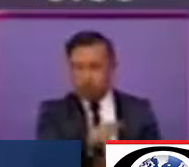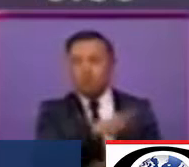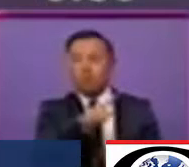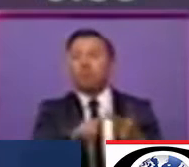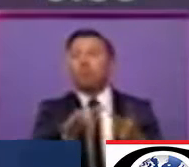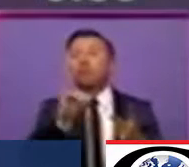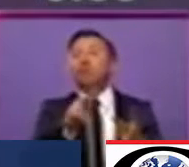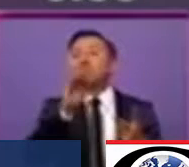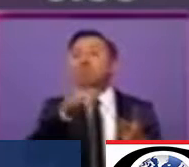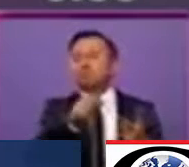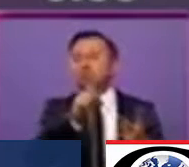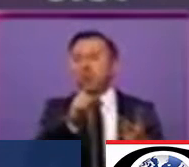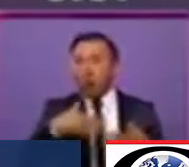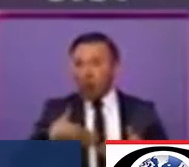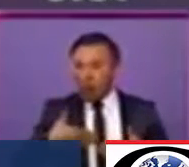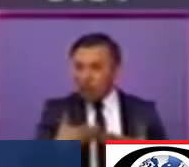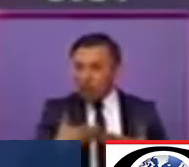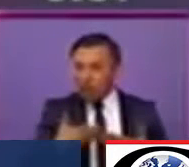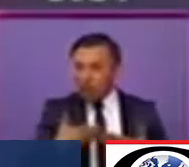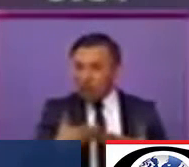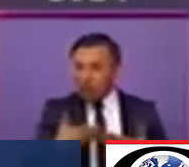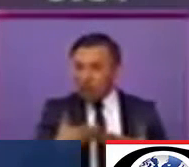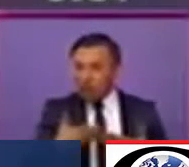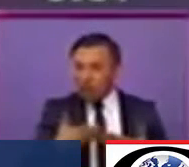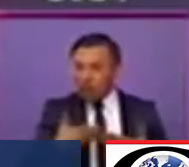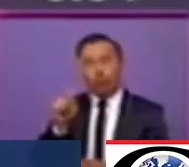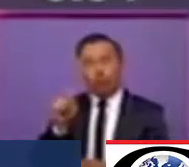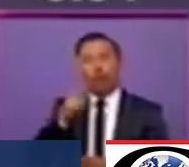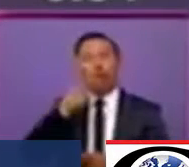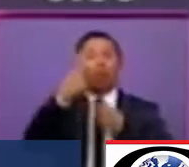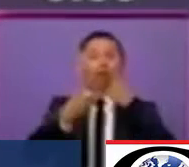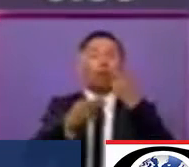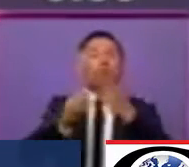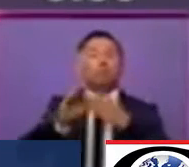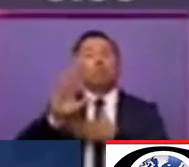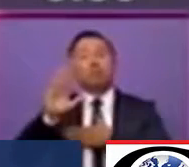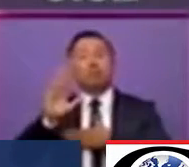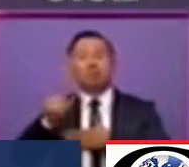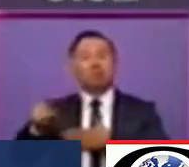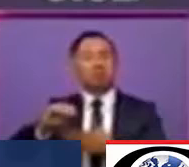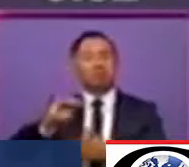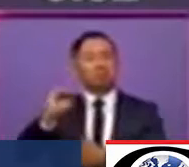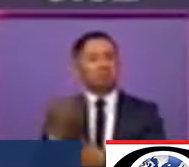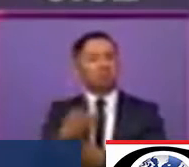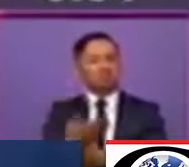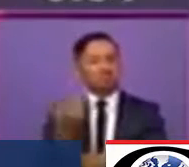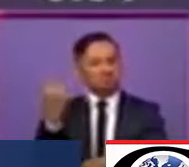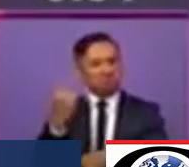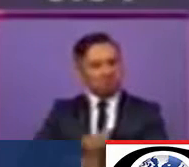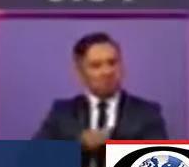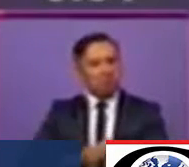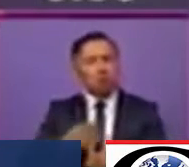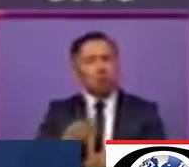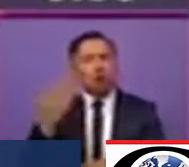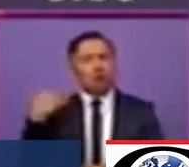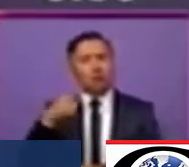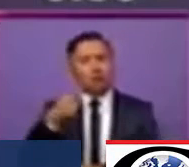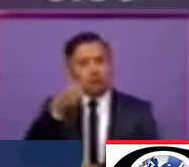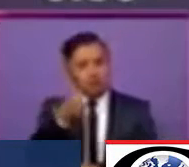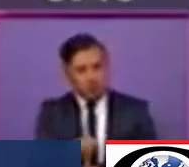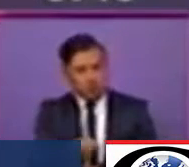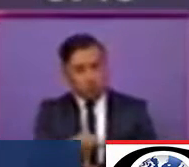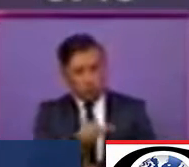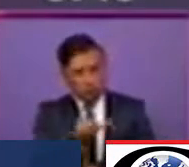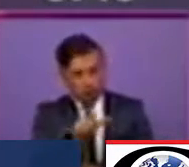sindicales o si constituyen una cooperativa los trabajadores y descuenta de ahí, o una caja de